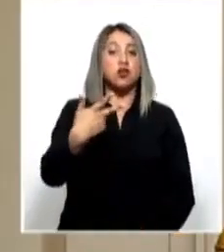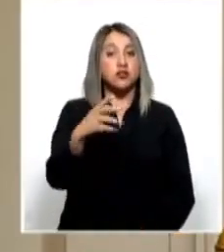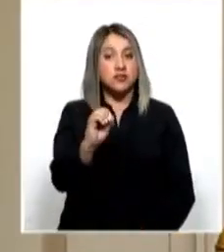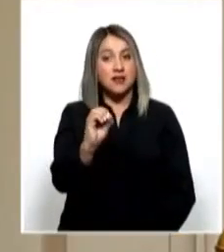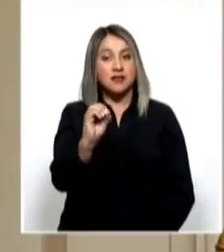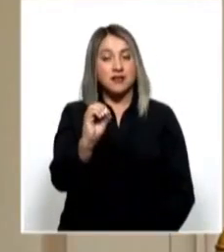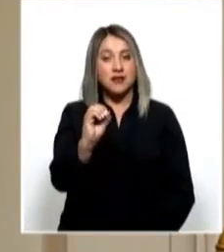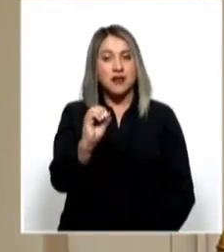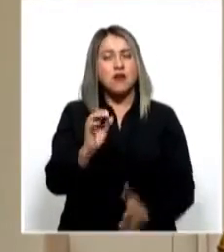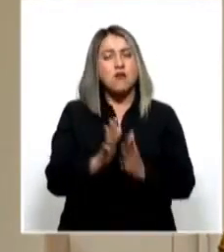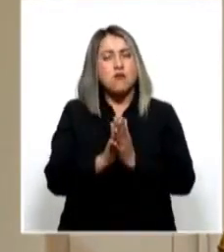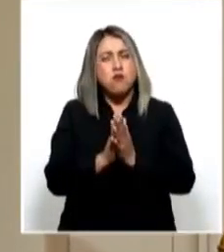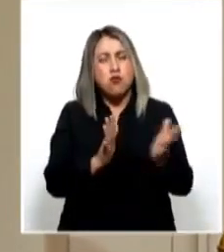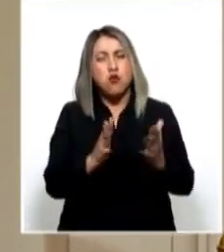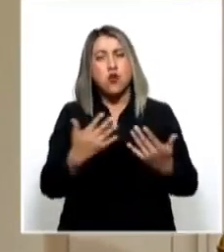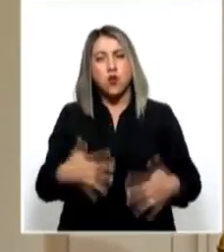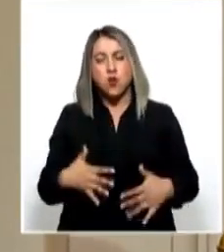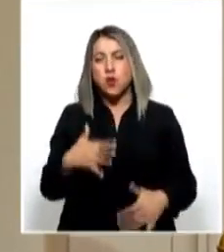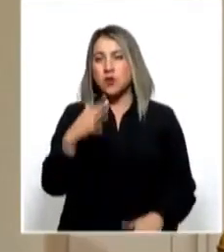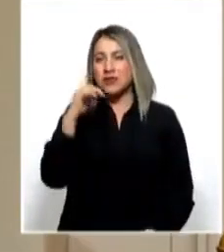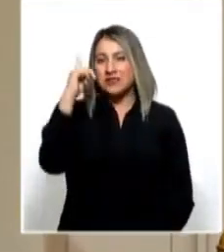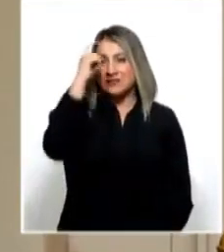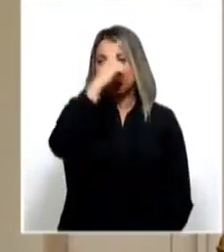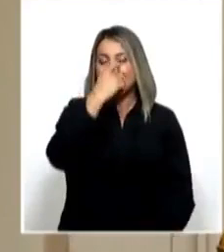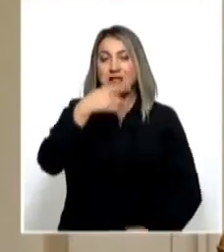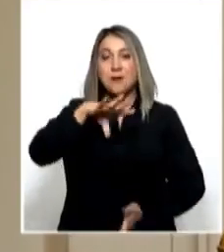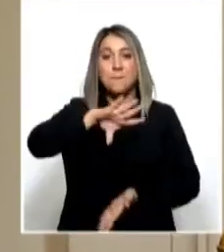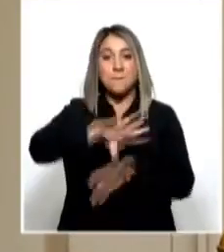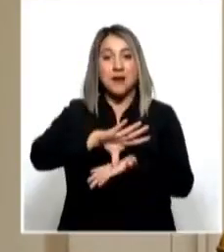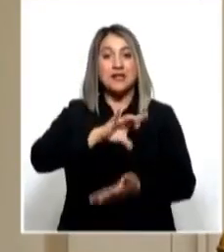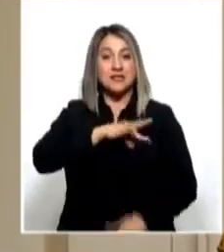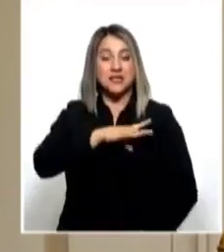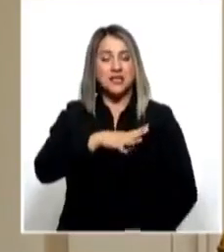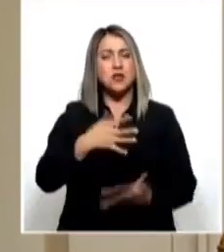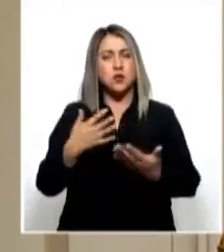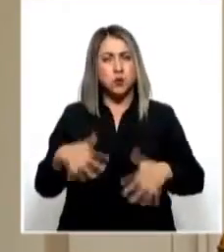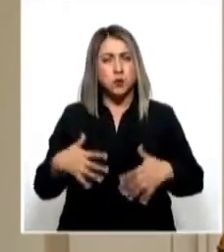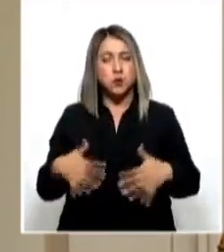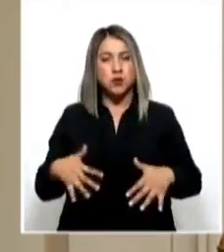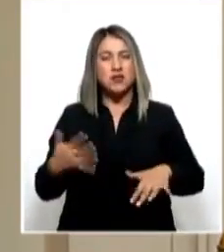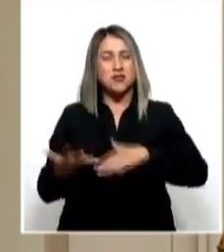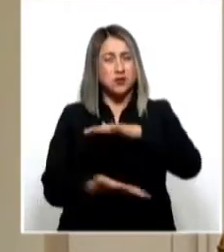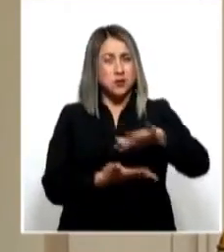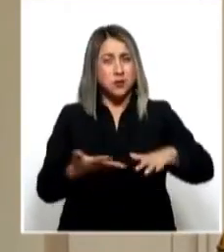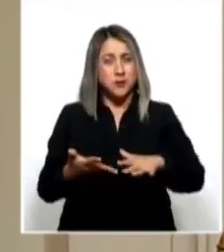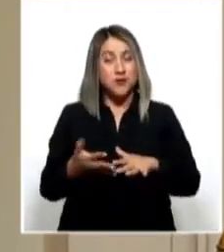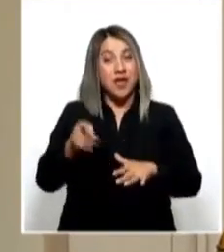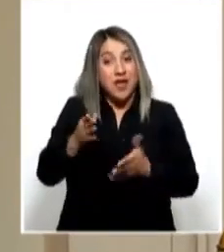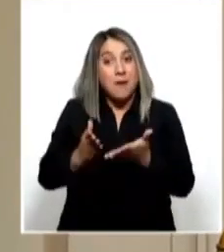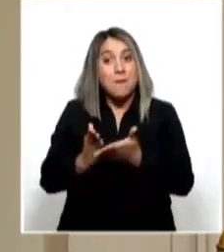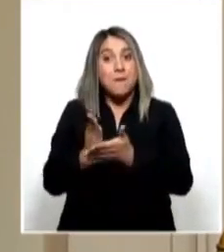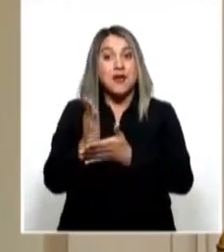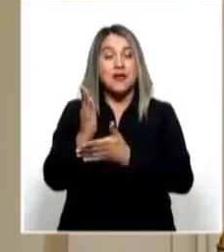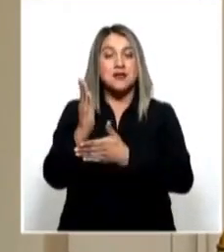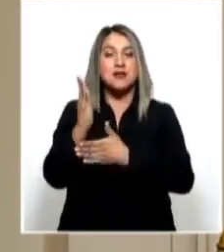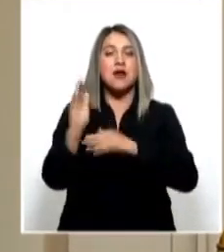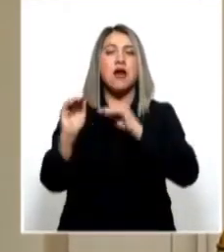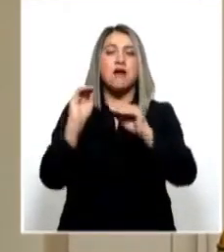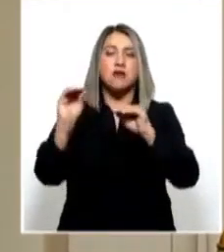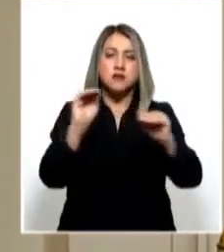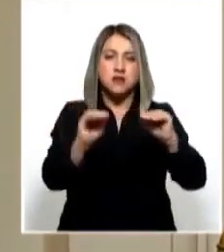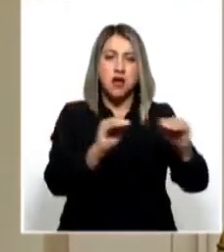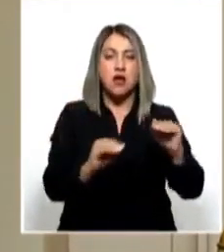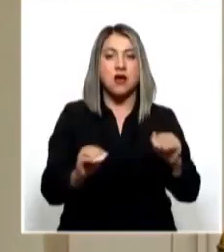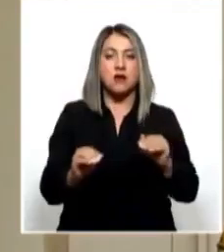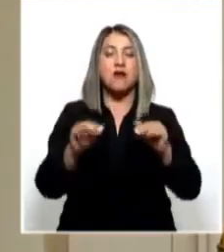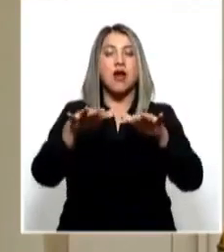días oscuros de nuestro país, hacía desde entonces un llamado a